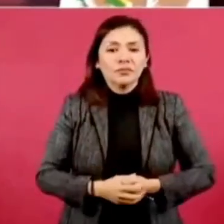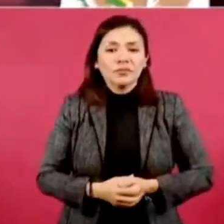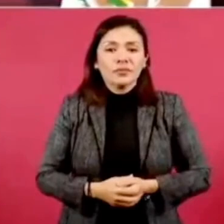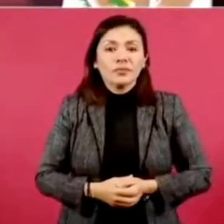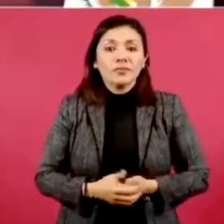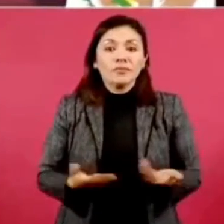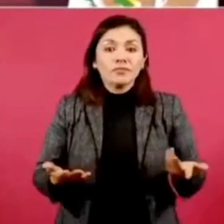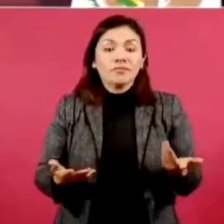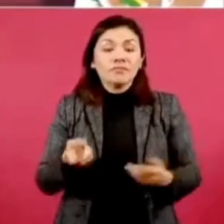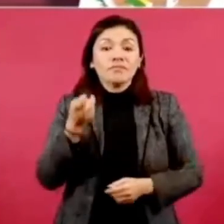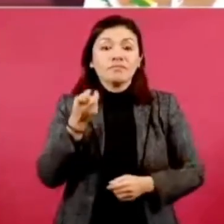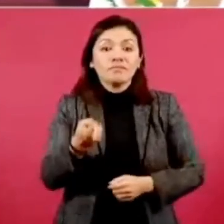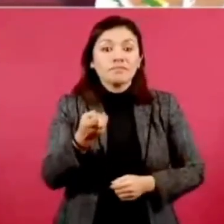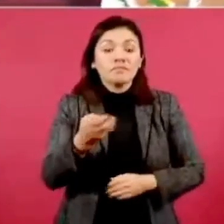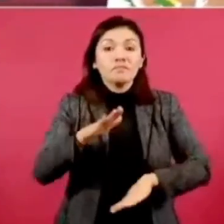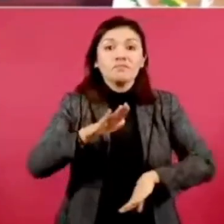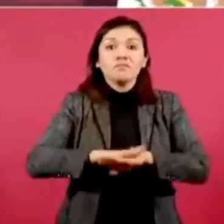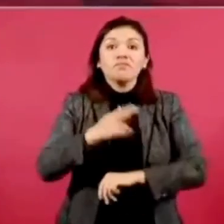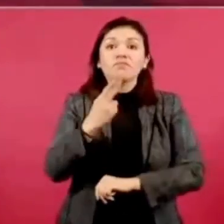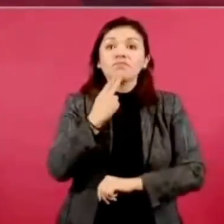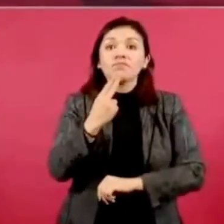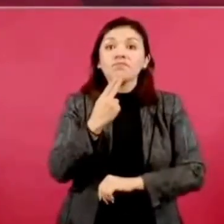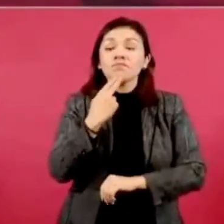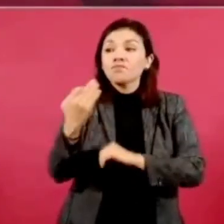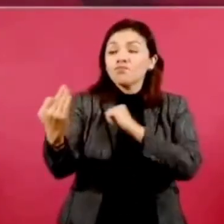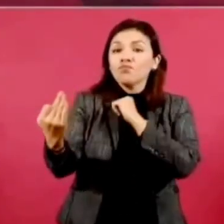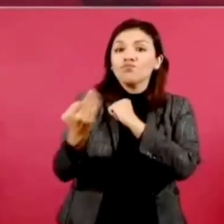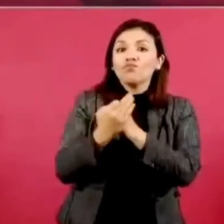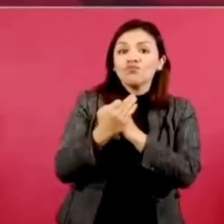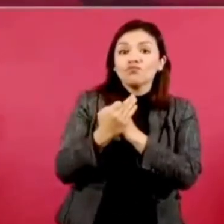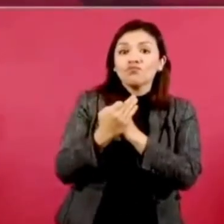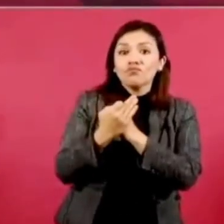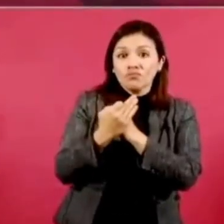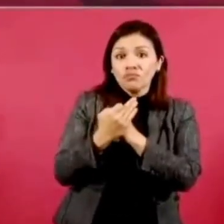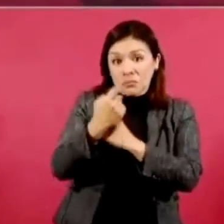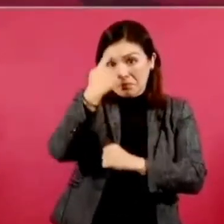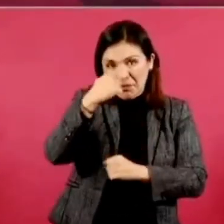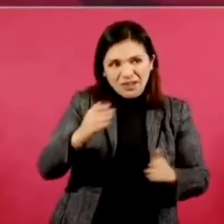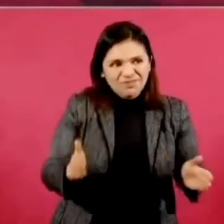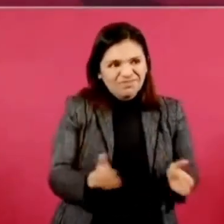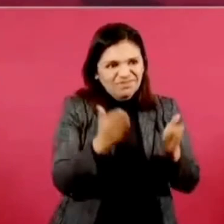porque eso es lo que nos protege. ¿Qué es lo que nos saca adelante